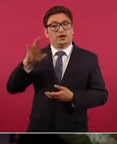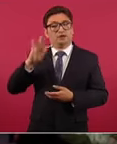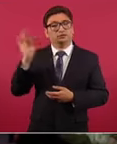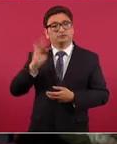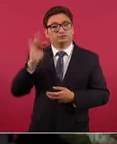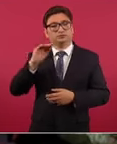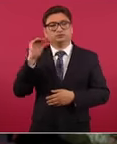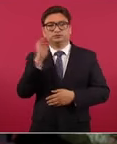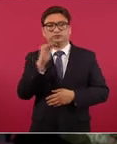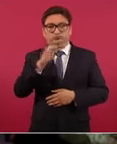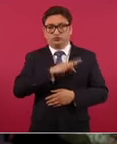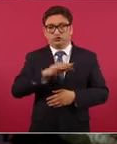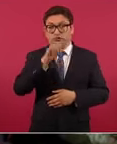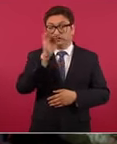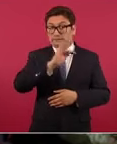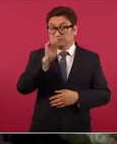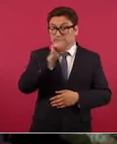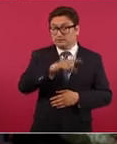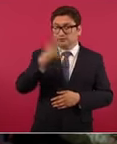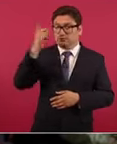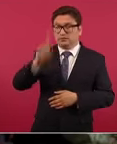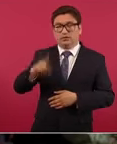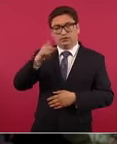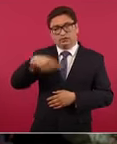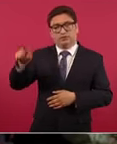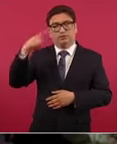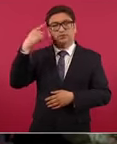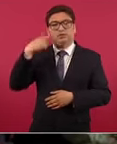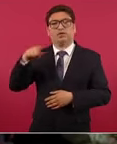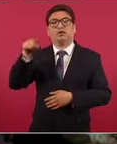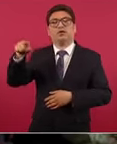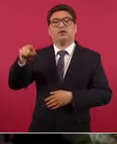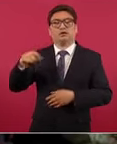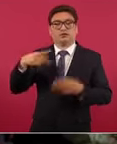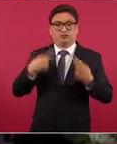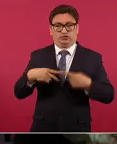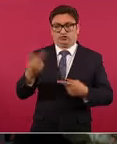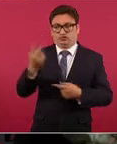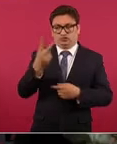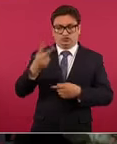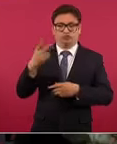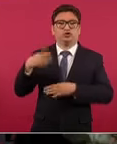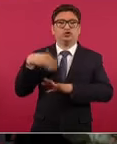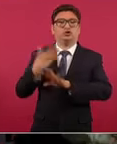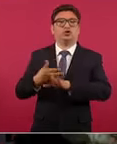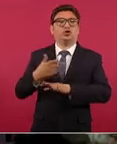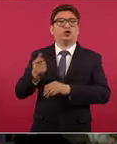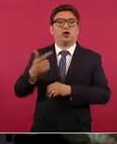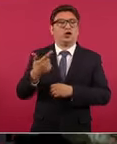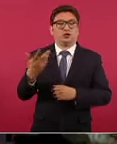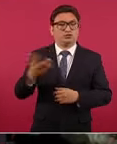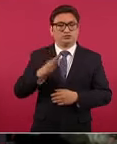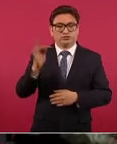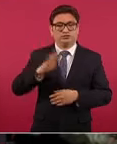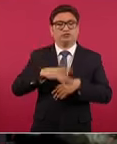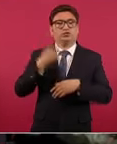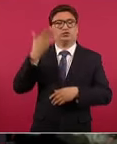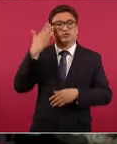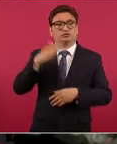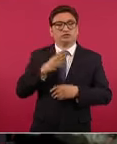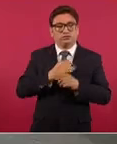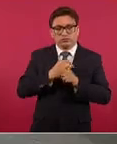consultado sino él pudo haber ordenado incluso que les ocurriría a estos militantes en el sentido de que pues era un operativo